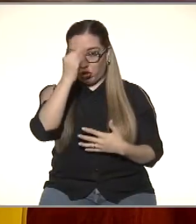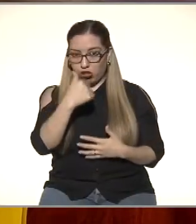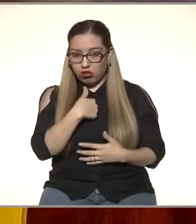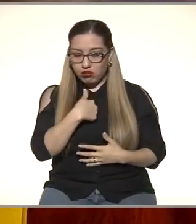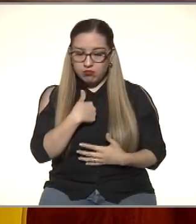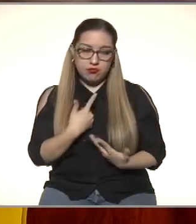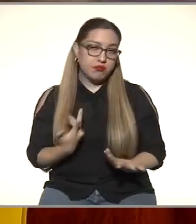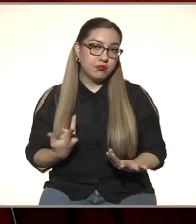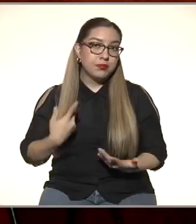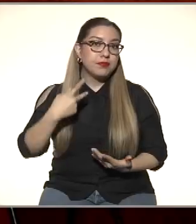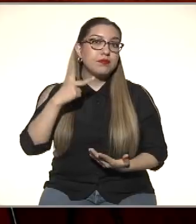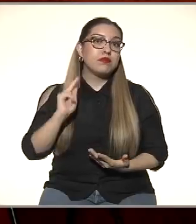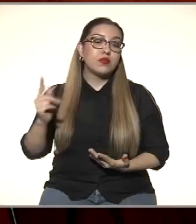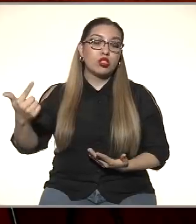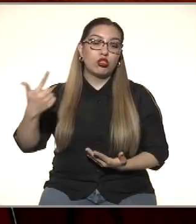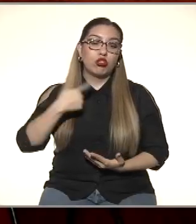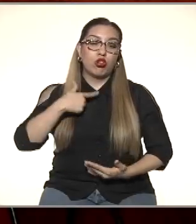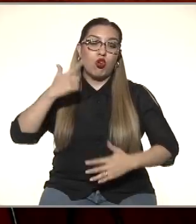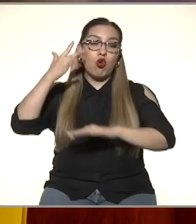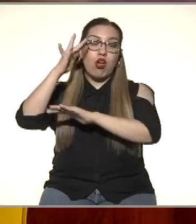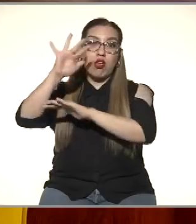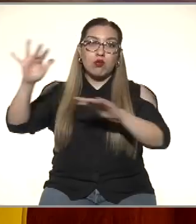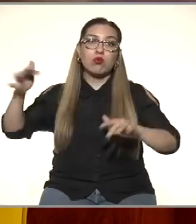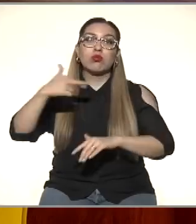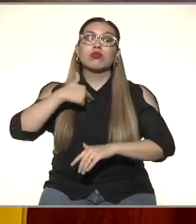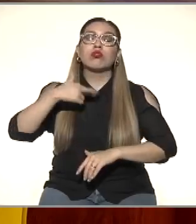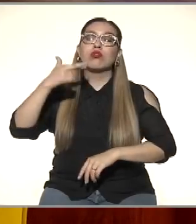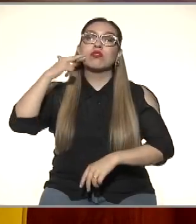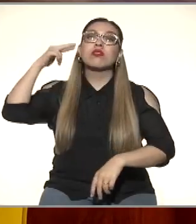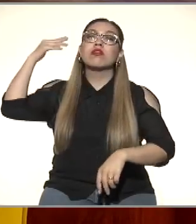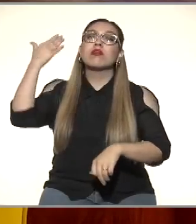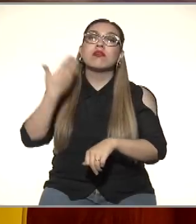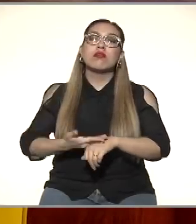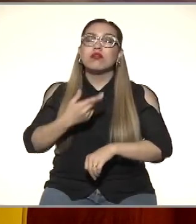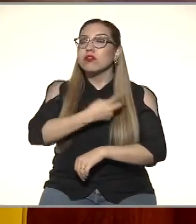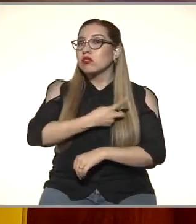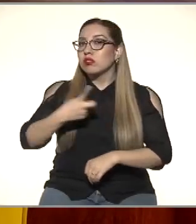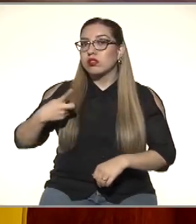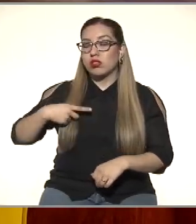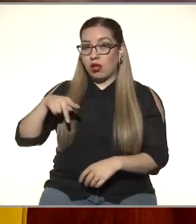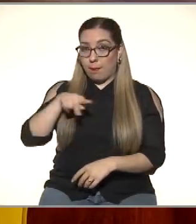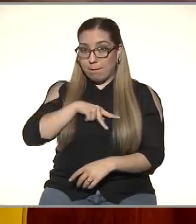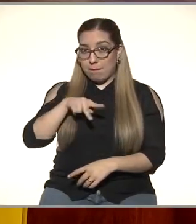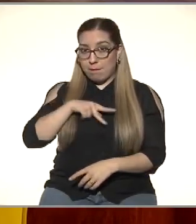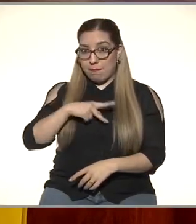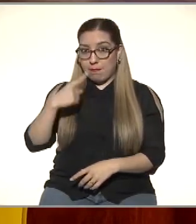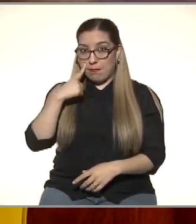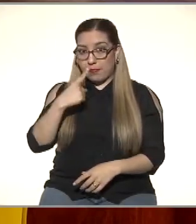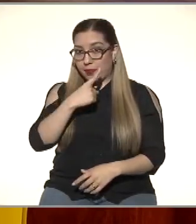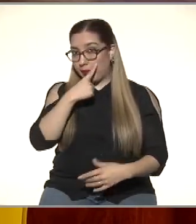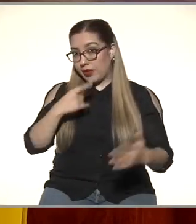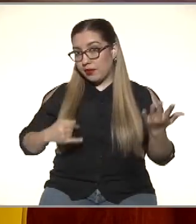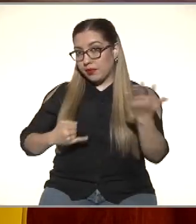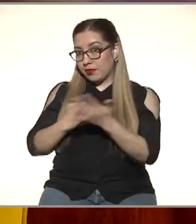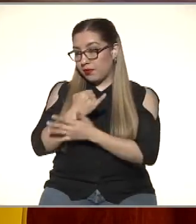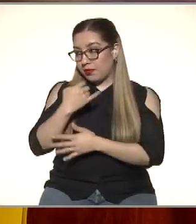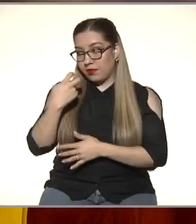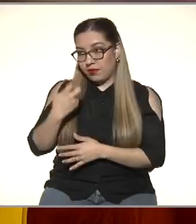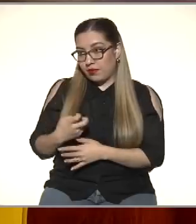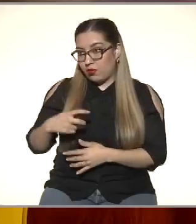como adulto tengo que tomar la responsabilidad de la decisión que tomo y del lugar en el que me voy a